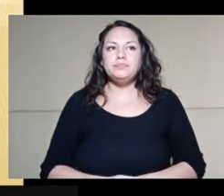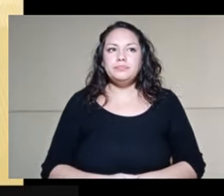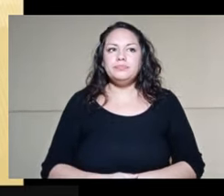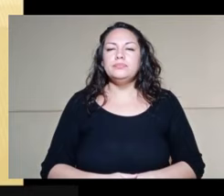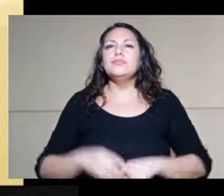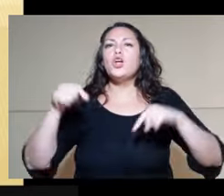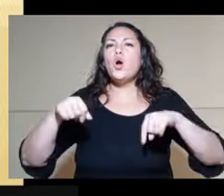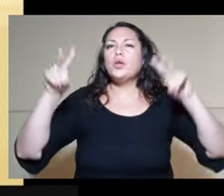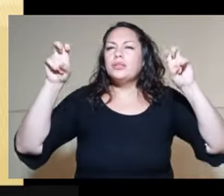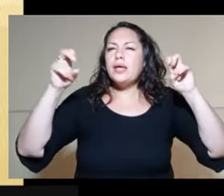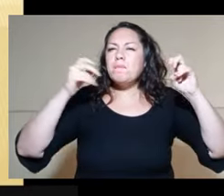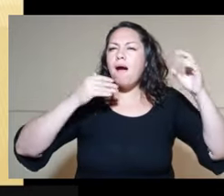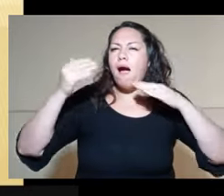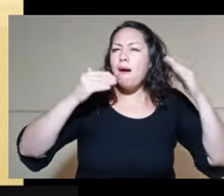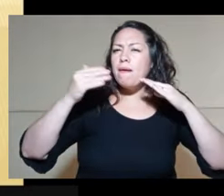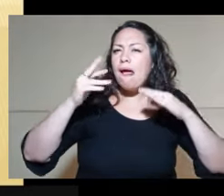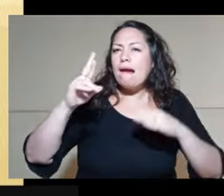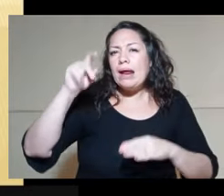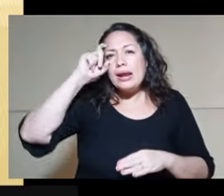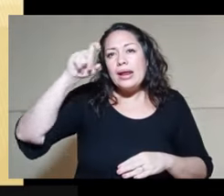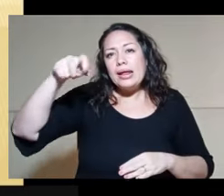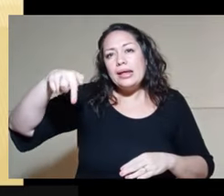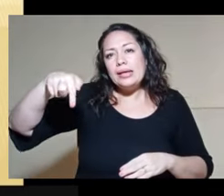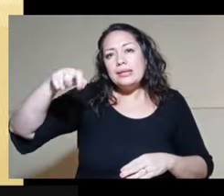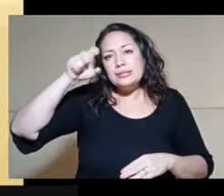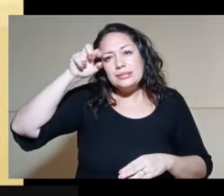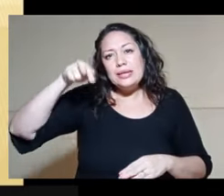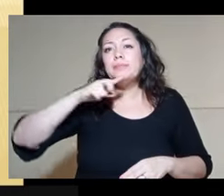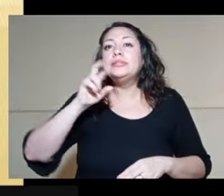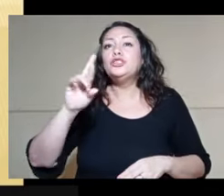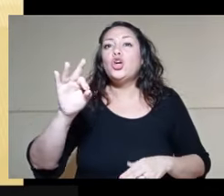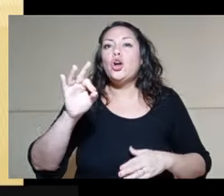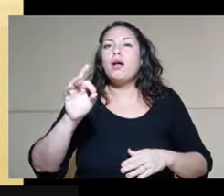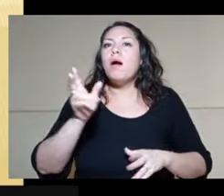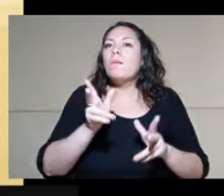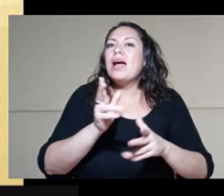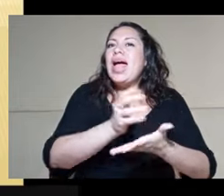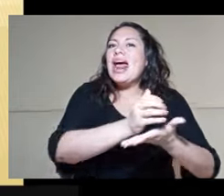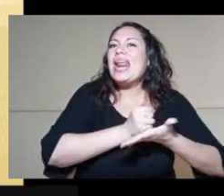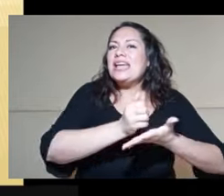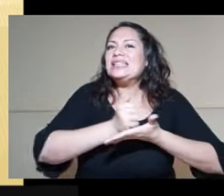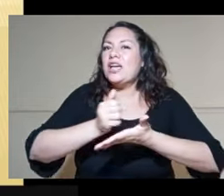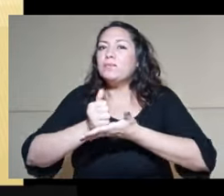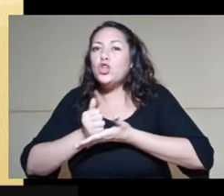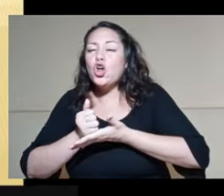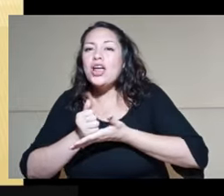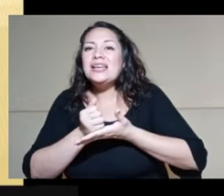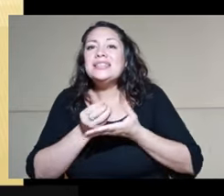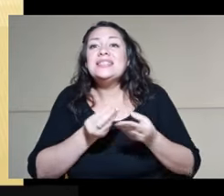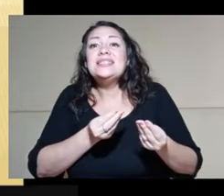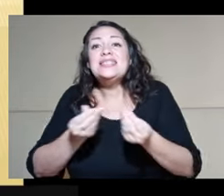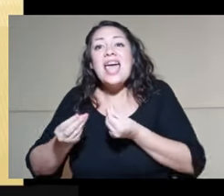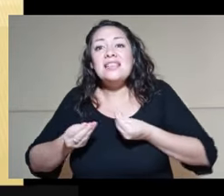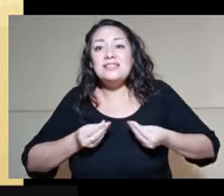Fíjense, vamos a hablar un poquito de los receptores. Los receptores que nosotros tenemos, que se llaman receptores sensitivos,